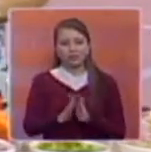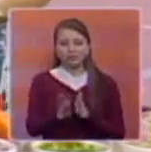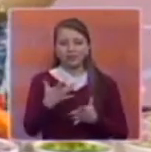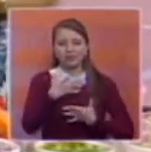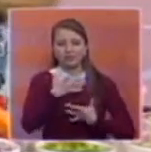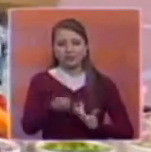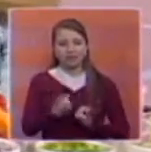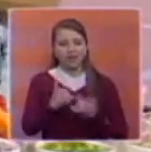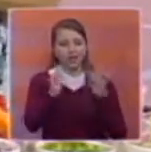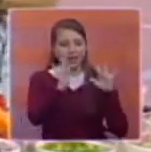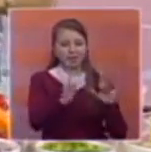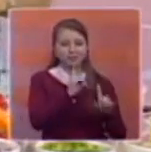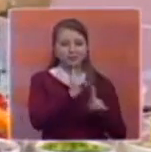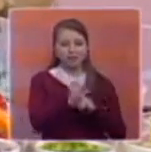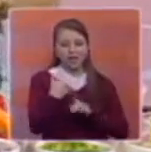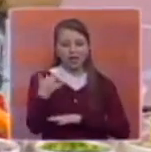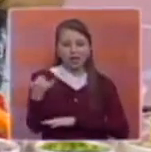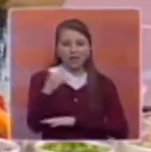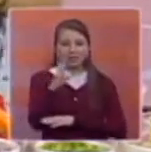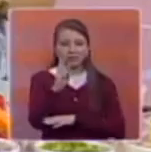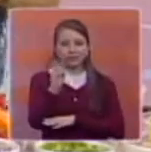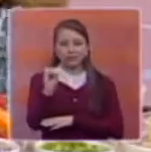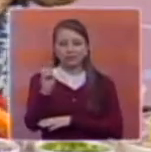los ingrido. Ustedes me llaman al